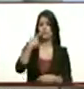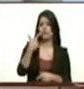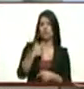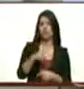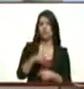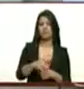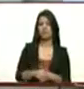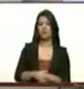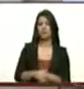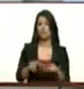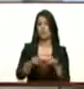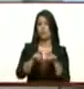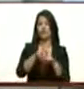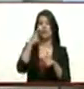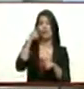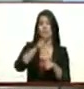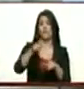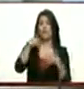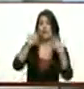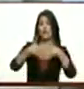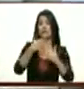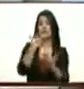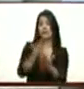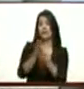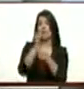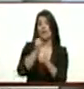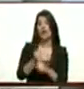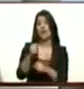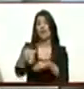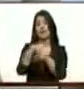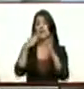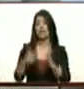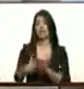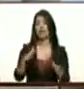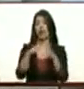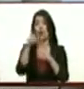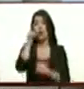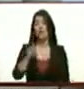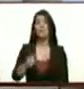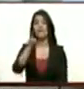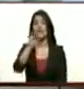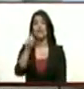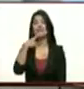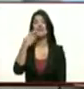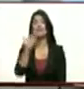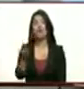originado en los propios despachos. Los industriales esperan que el ministro de Fomento, Héctor Meneses, restablezca